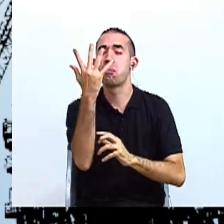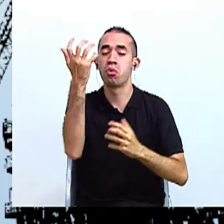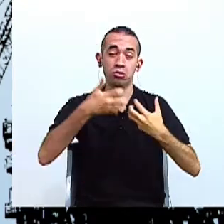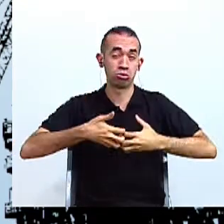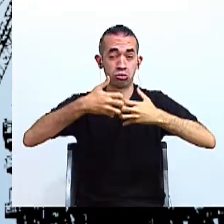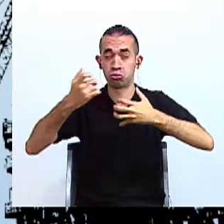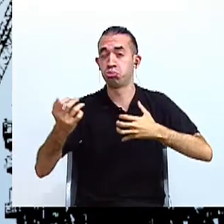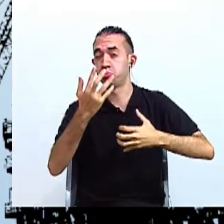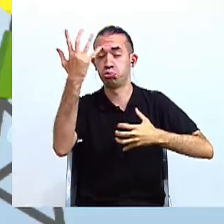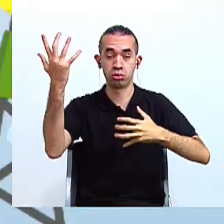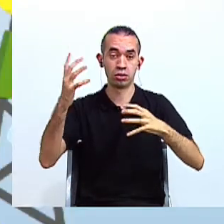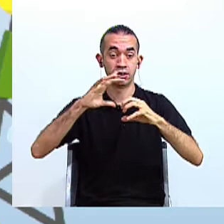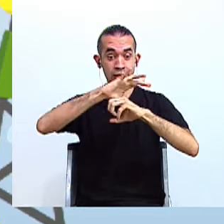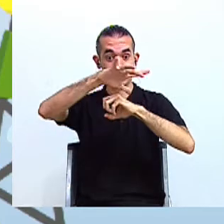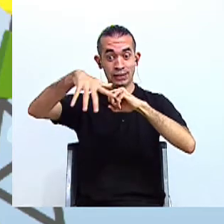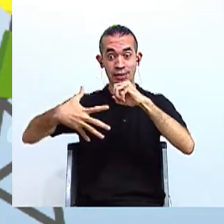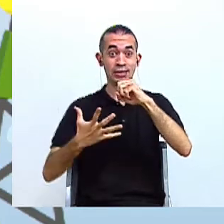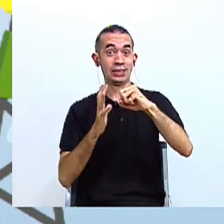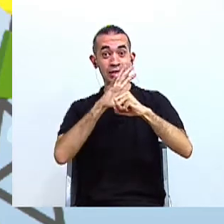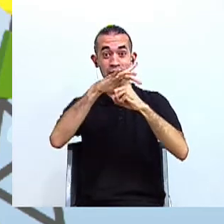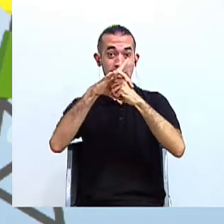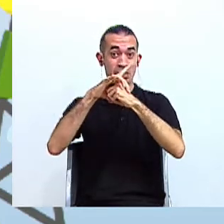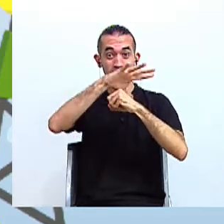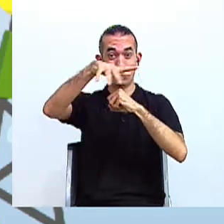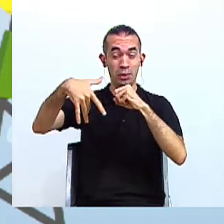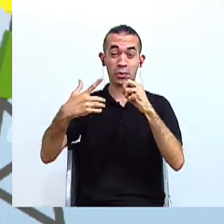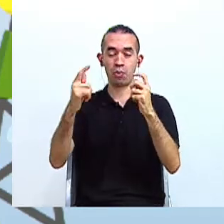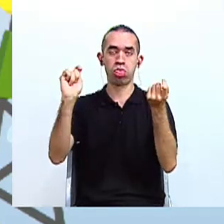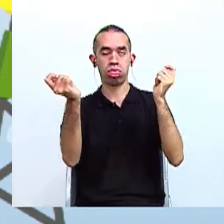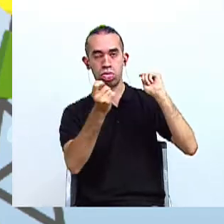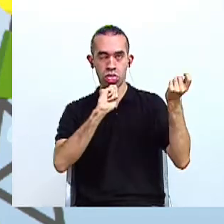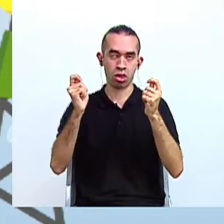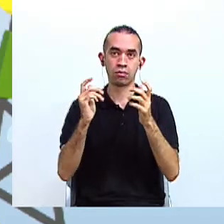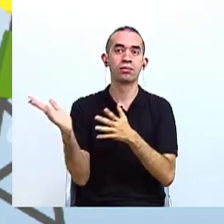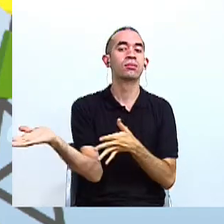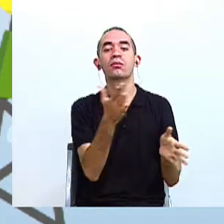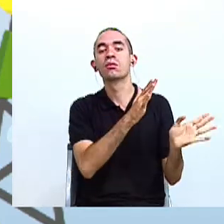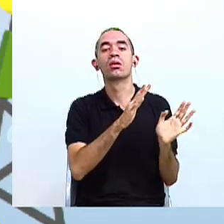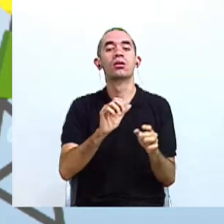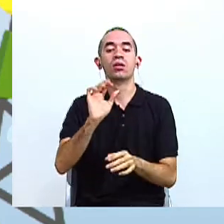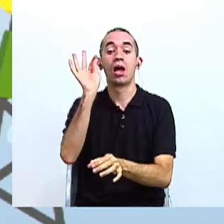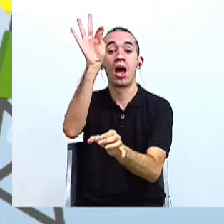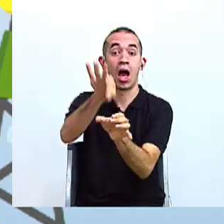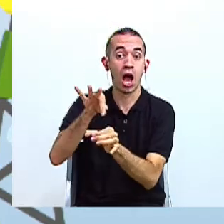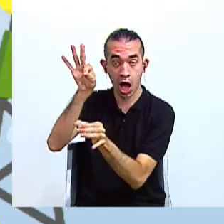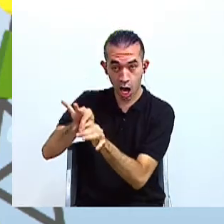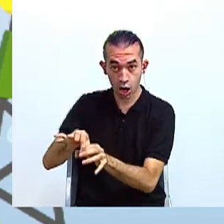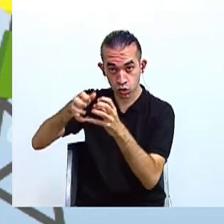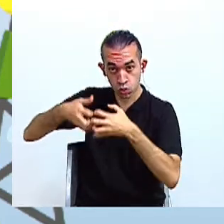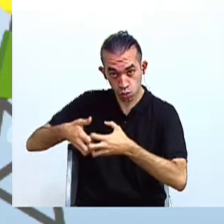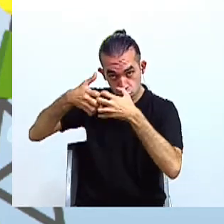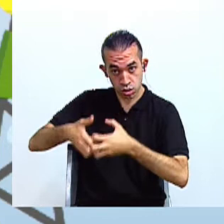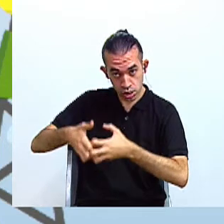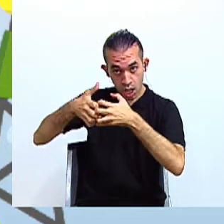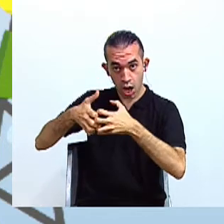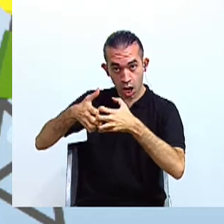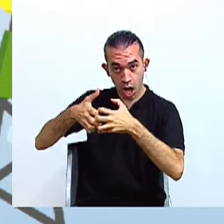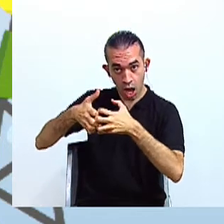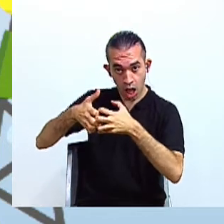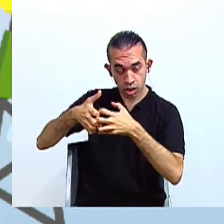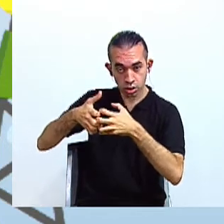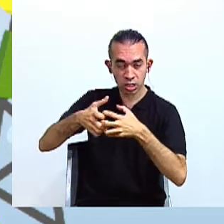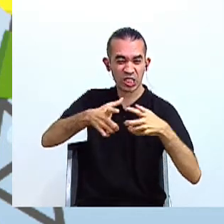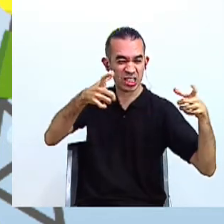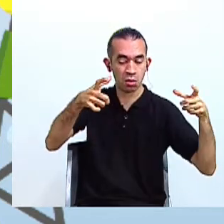alteran la constitución normal de la atmósfera. La agroindustria, pese a que no es tan significativa como la industria en